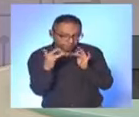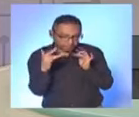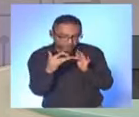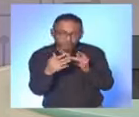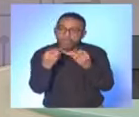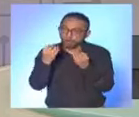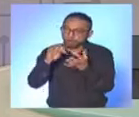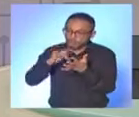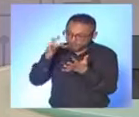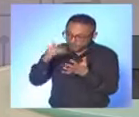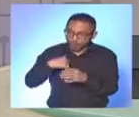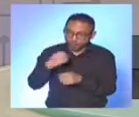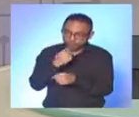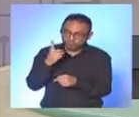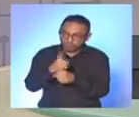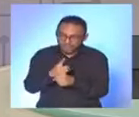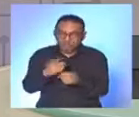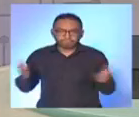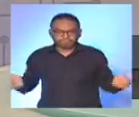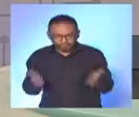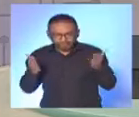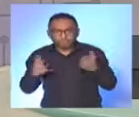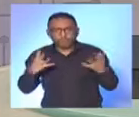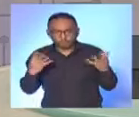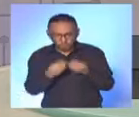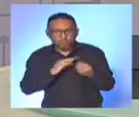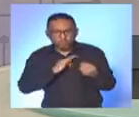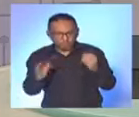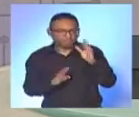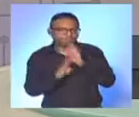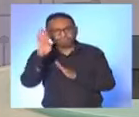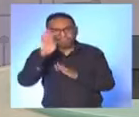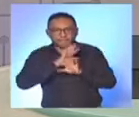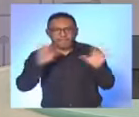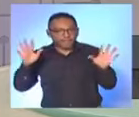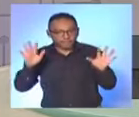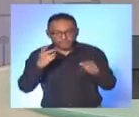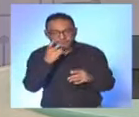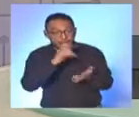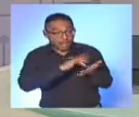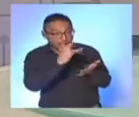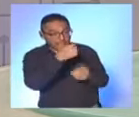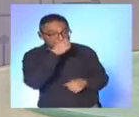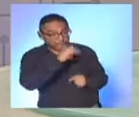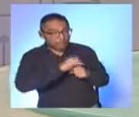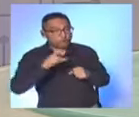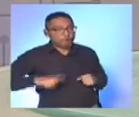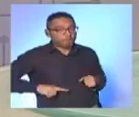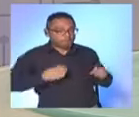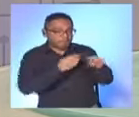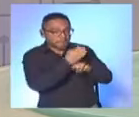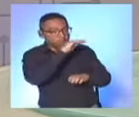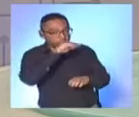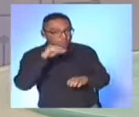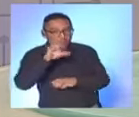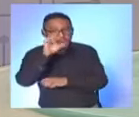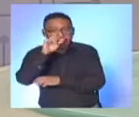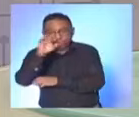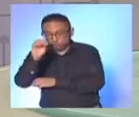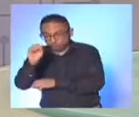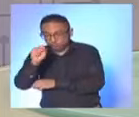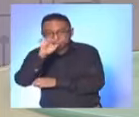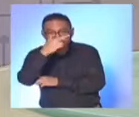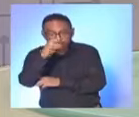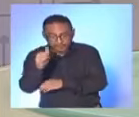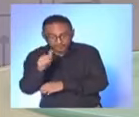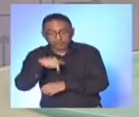gracias por la oportunidad y ánimo, que juntos vamos a salir adelante. Gracias al secretario de Gobierno del Estado de Michoacán, Carlos Herrera Tello, esta noche en SM